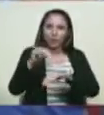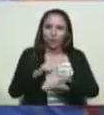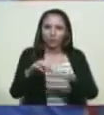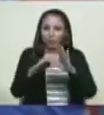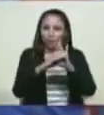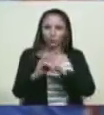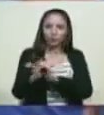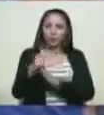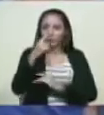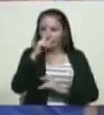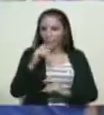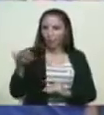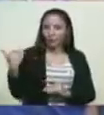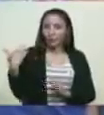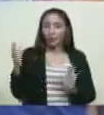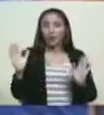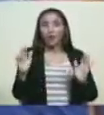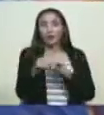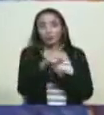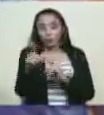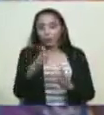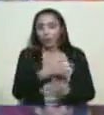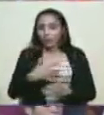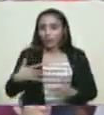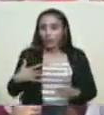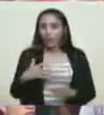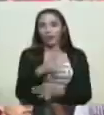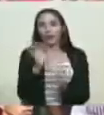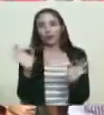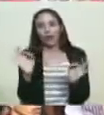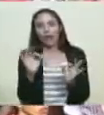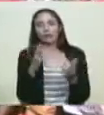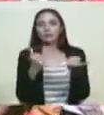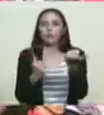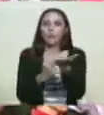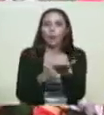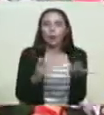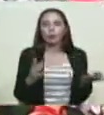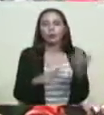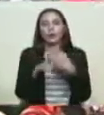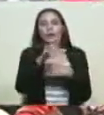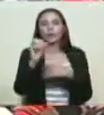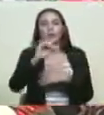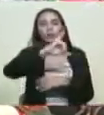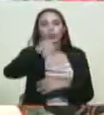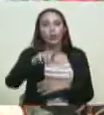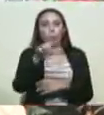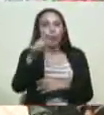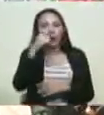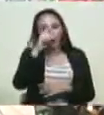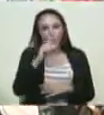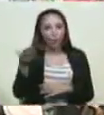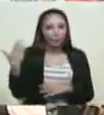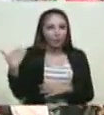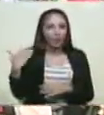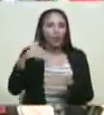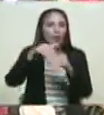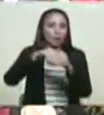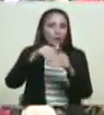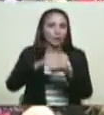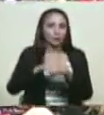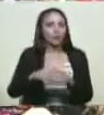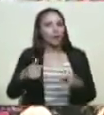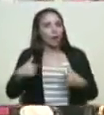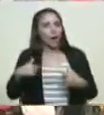dije, si ustedes me dan el apoyo en la Asamblea Constituyente el 30 de julio, yo les prometo que